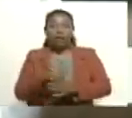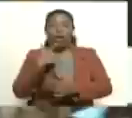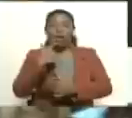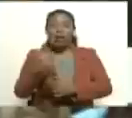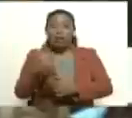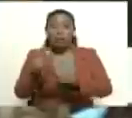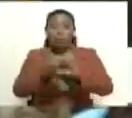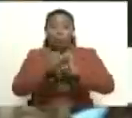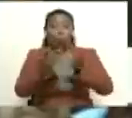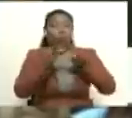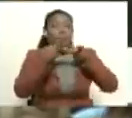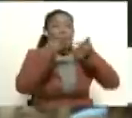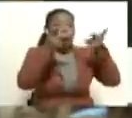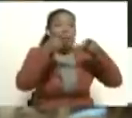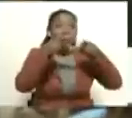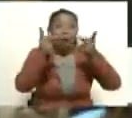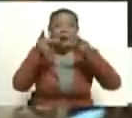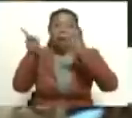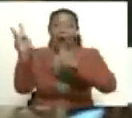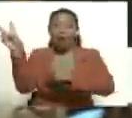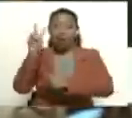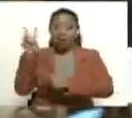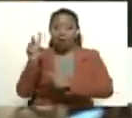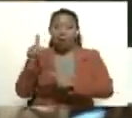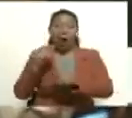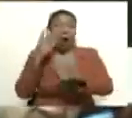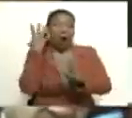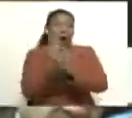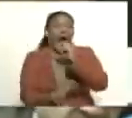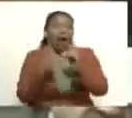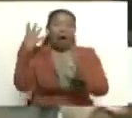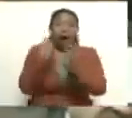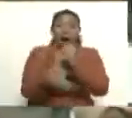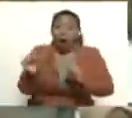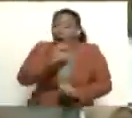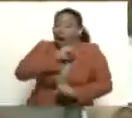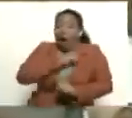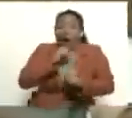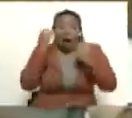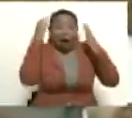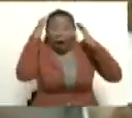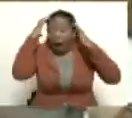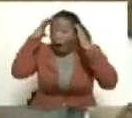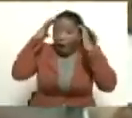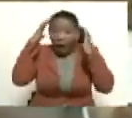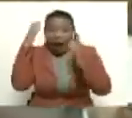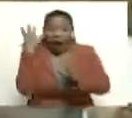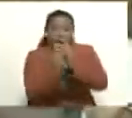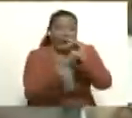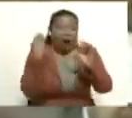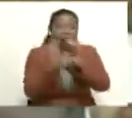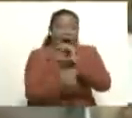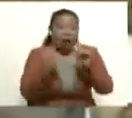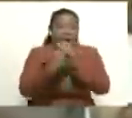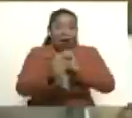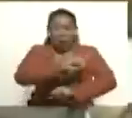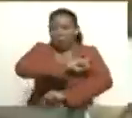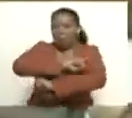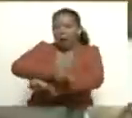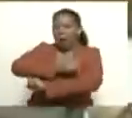al mundo que los venezolanos y venezolanas huían despavoridos de las atrocidades de la